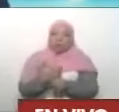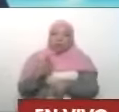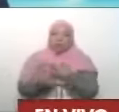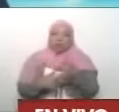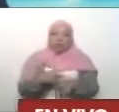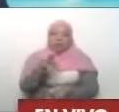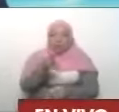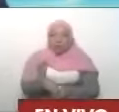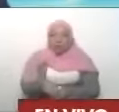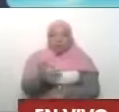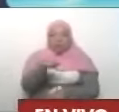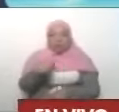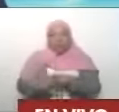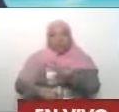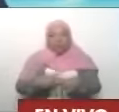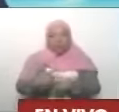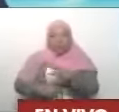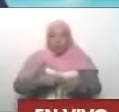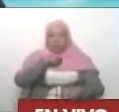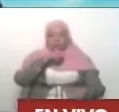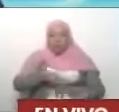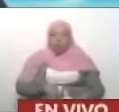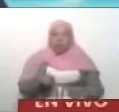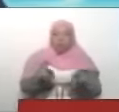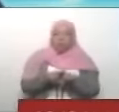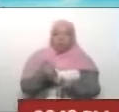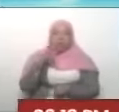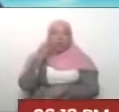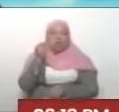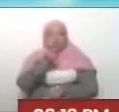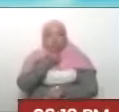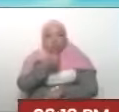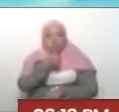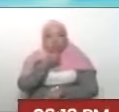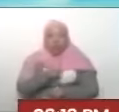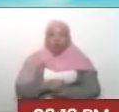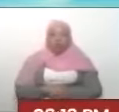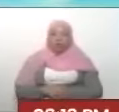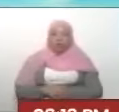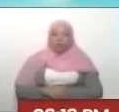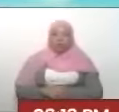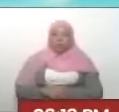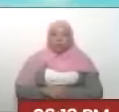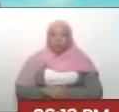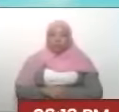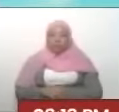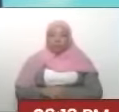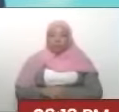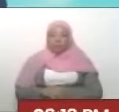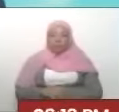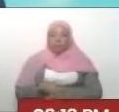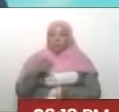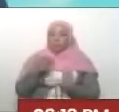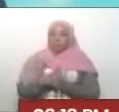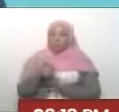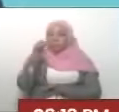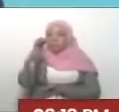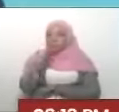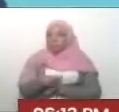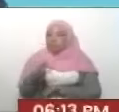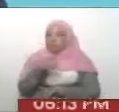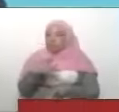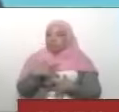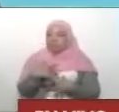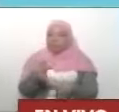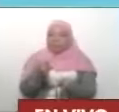ocurrido ver el proceso histórico en términos de periódicos, ¿no?, de porcentajes. Y ahí hay cosas que son